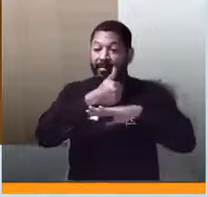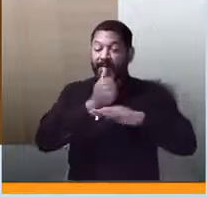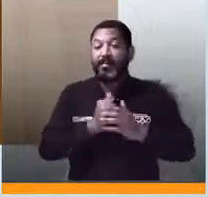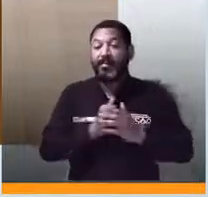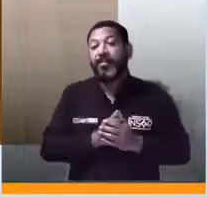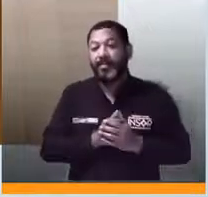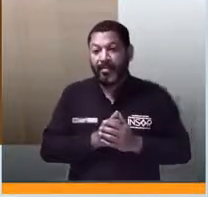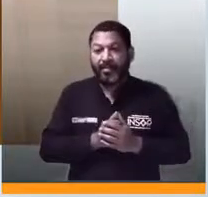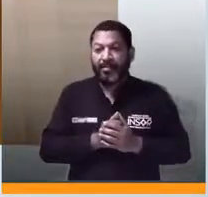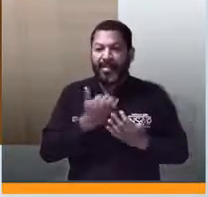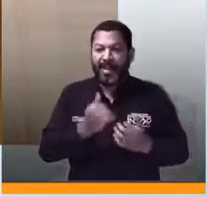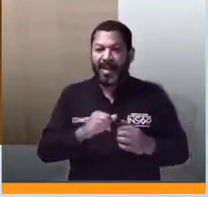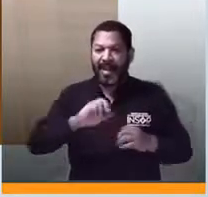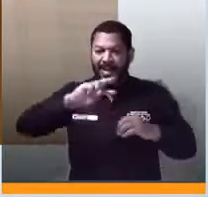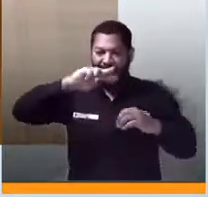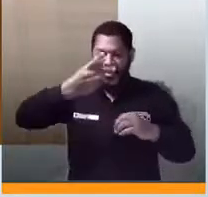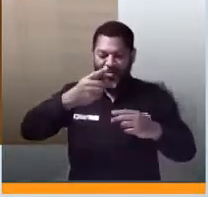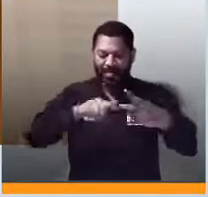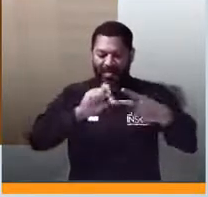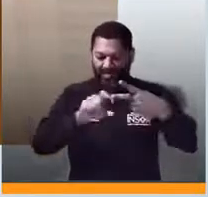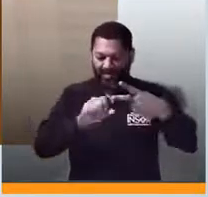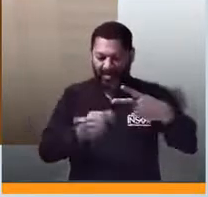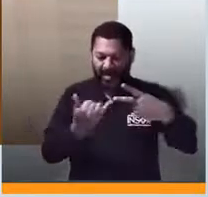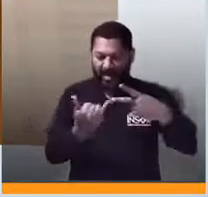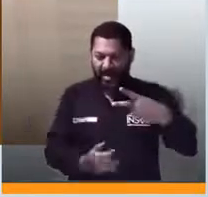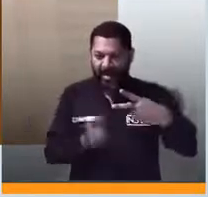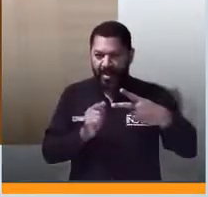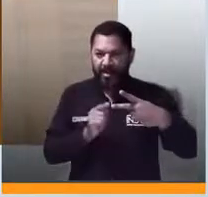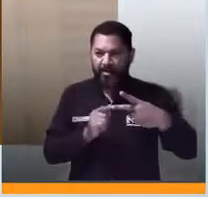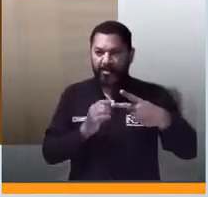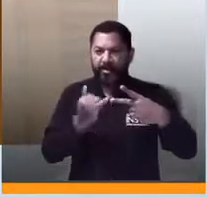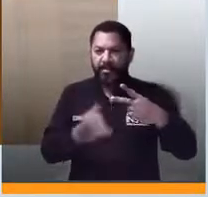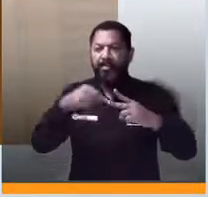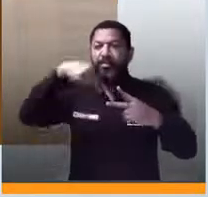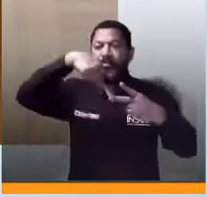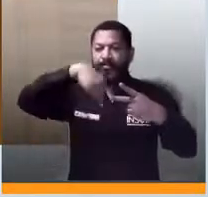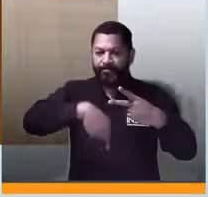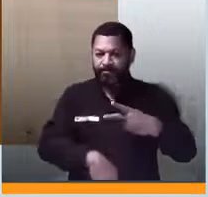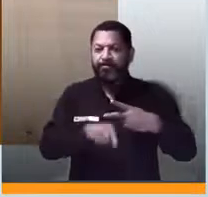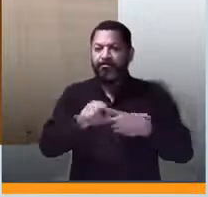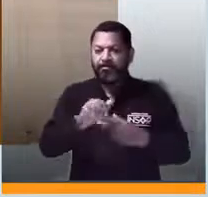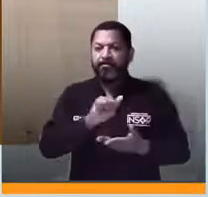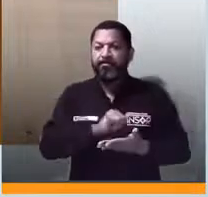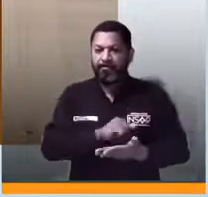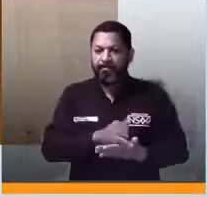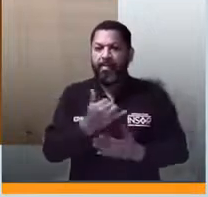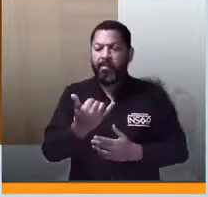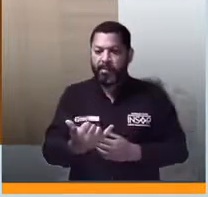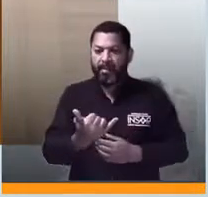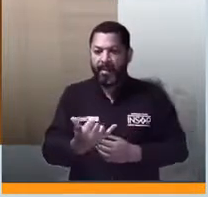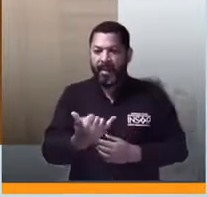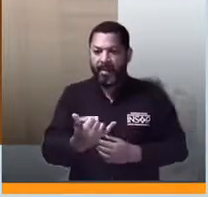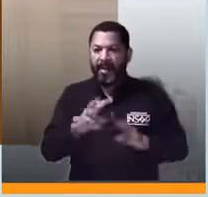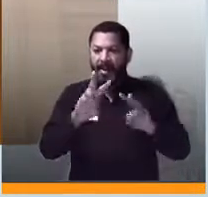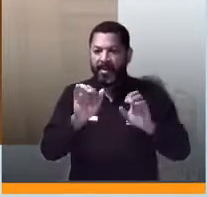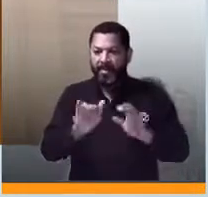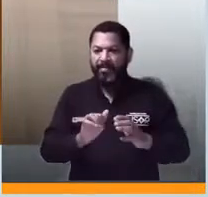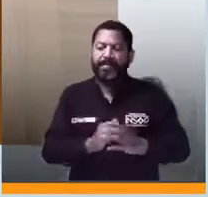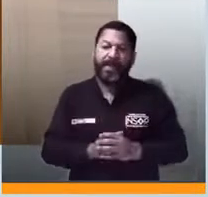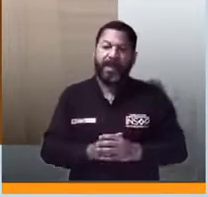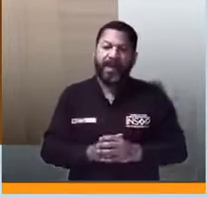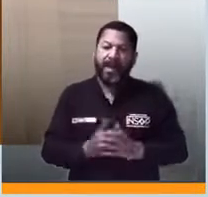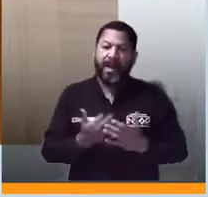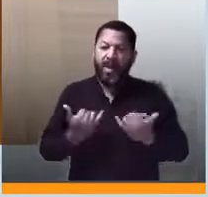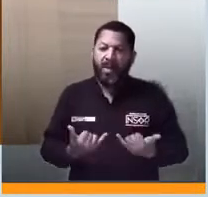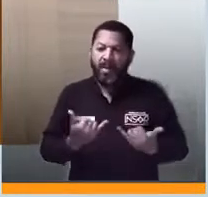ahora en el segundo bloque de preguntas podremos profundizar un poco más en ese sentido. Entonces